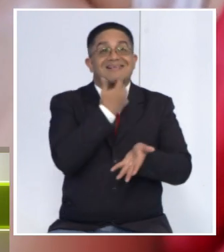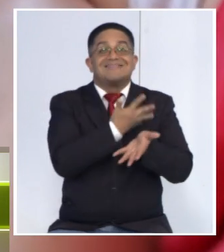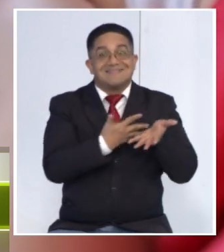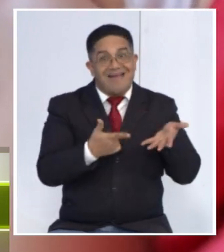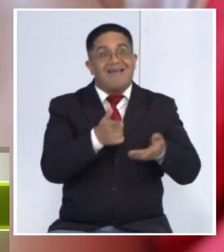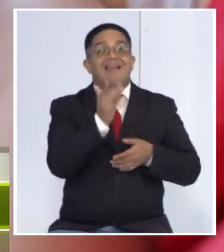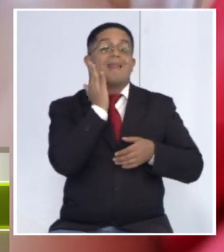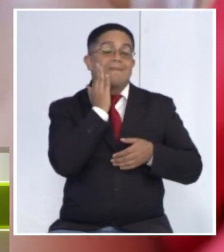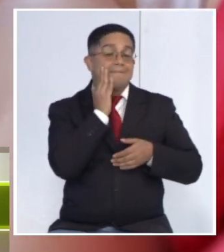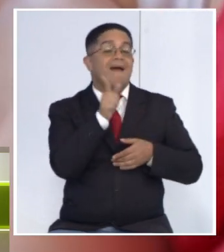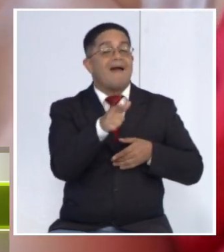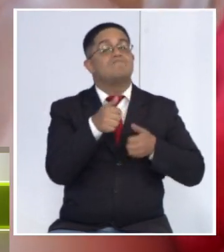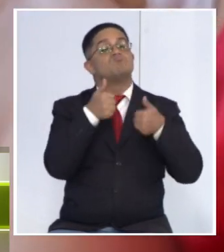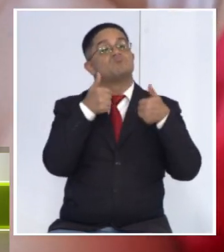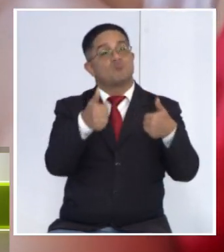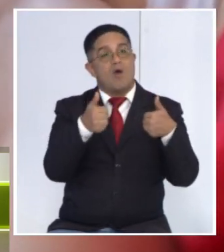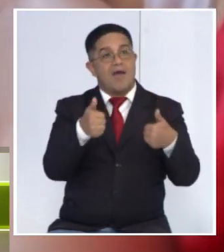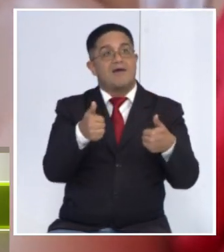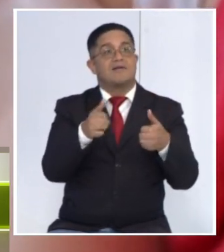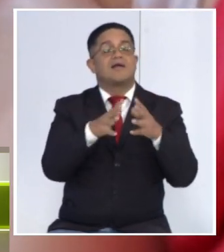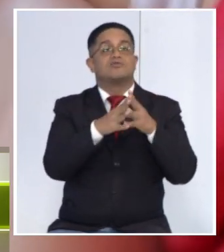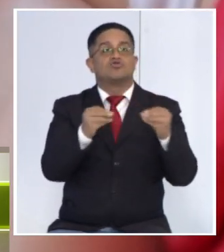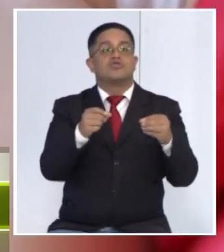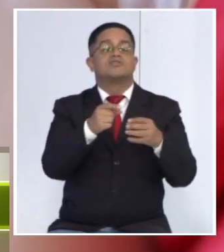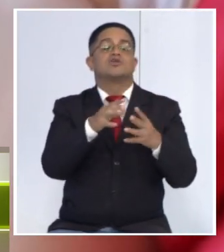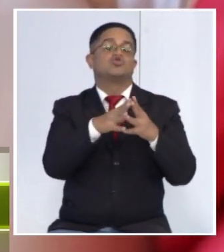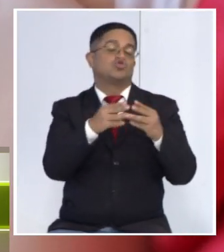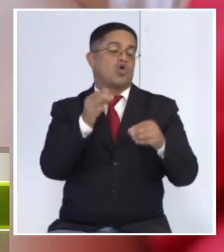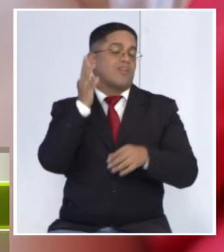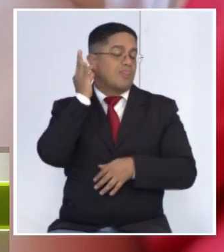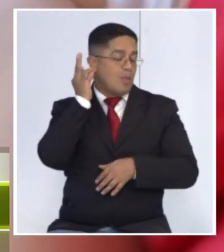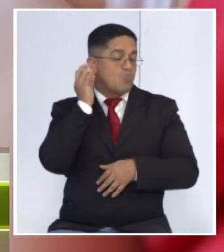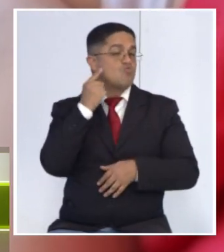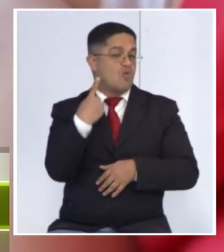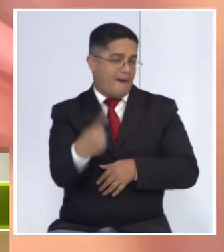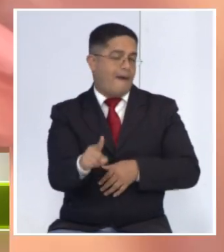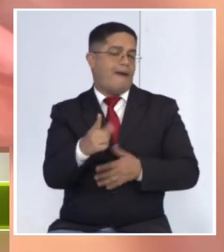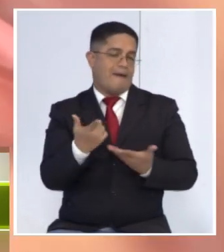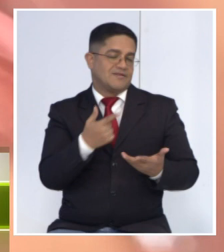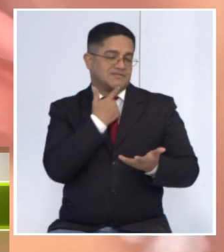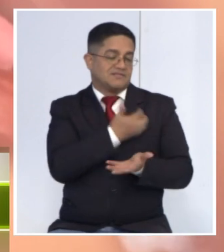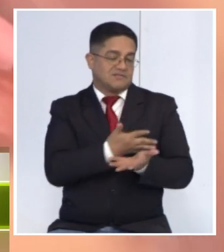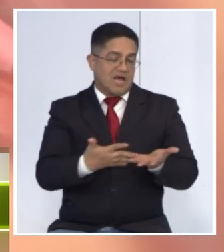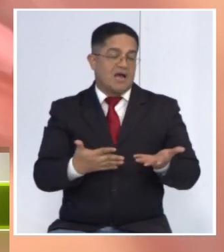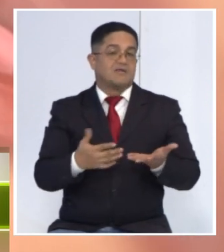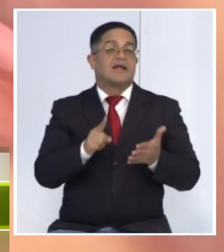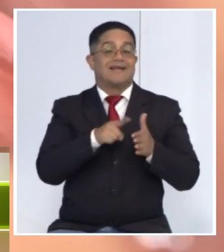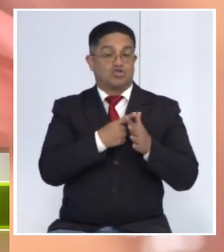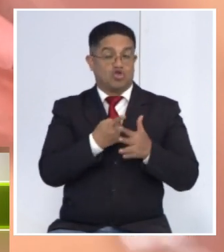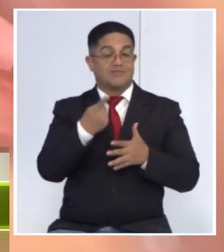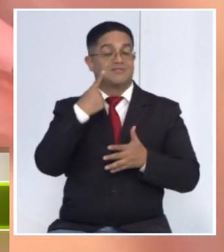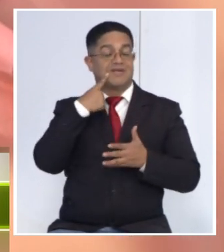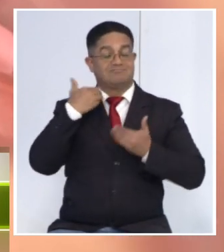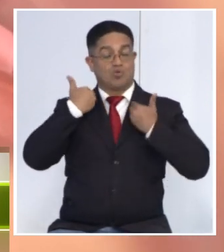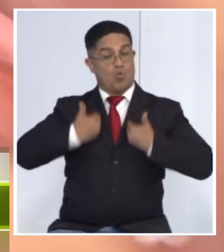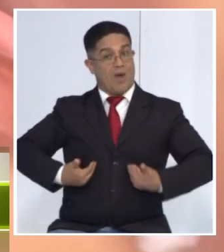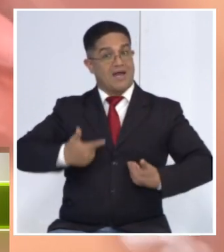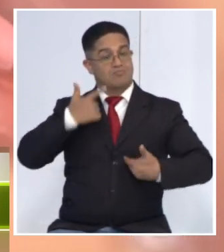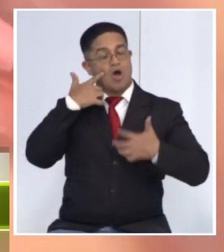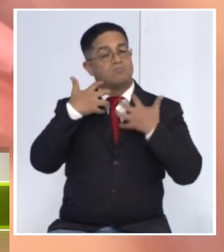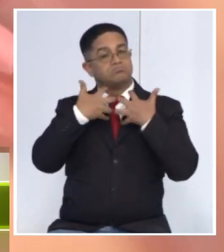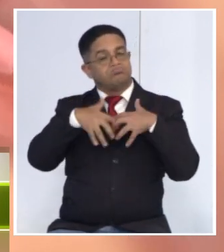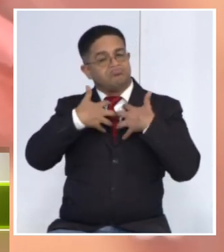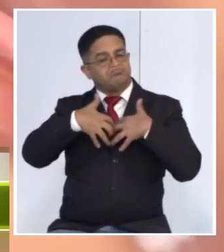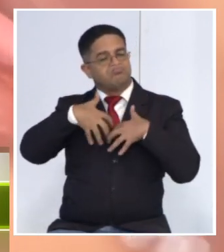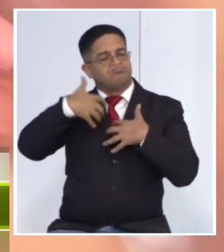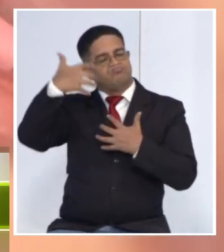buena. Entonces, todos los nutrientes están en la sangre y por un complejo mecanismo fisiológico donde interviene la prolactina,